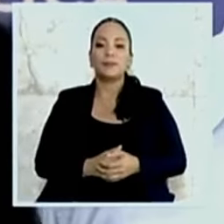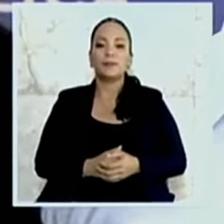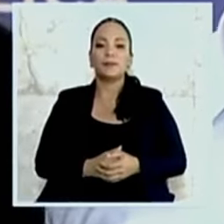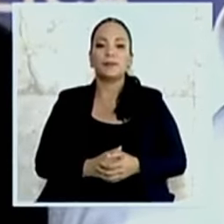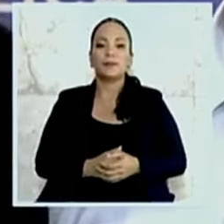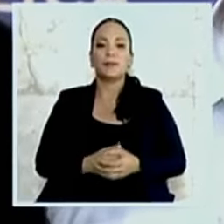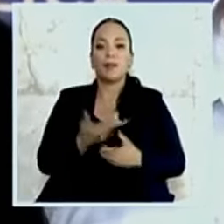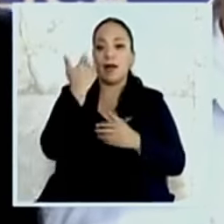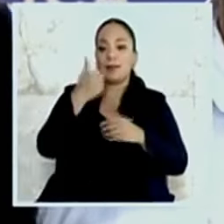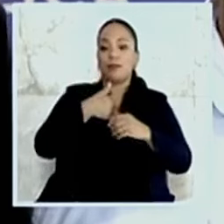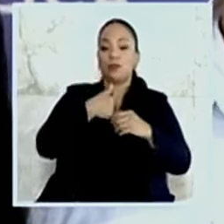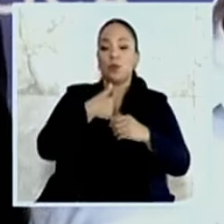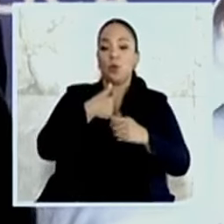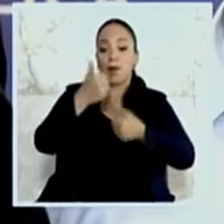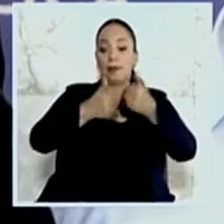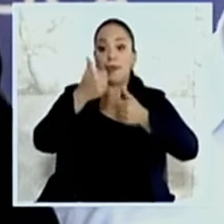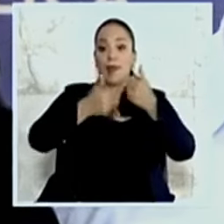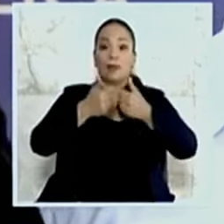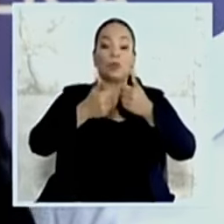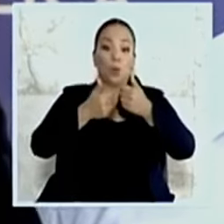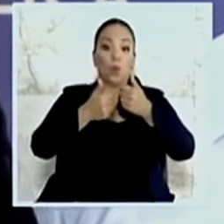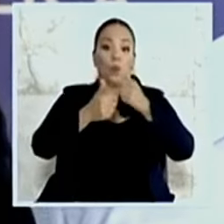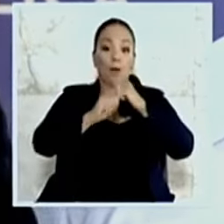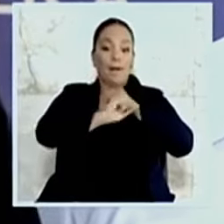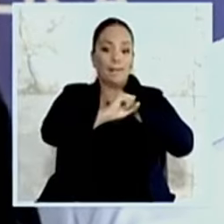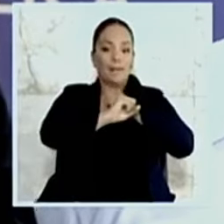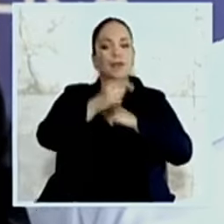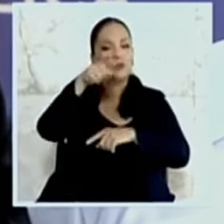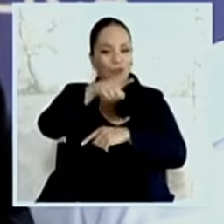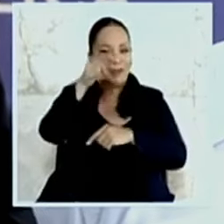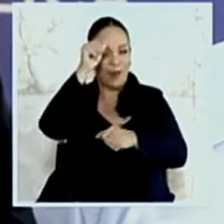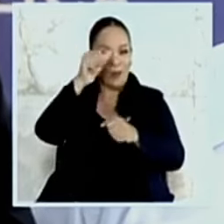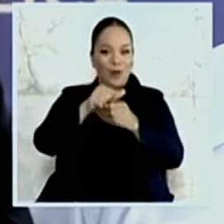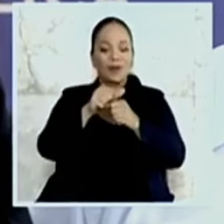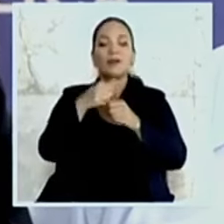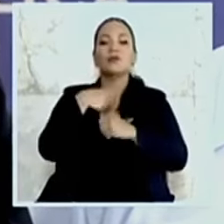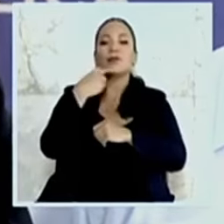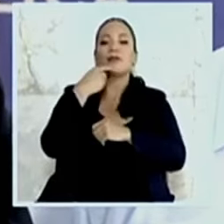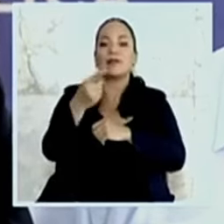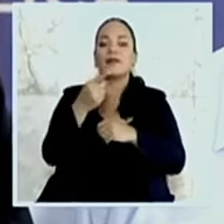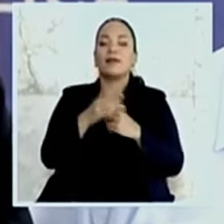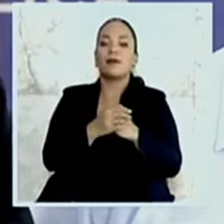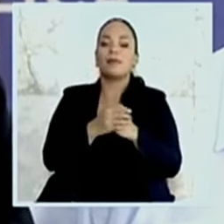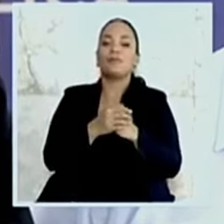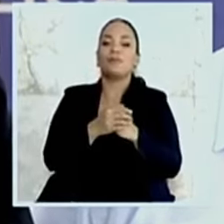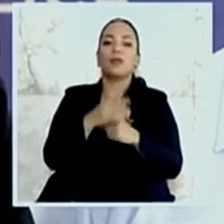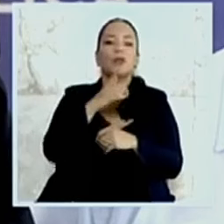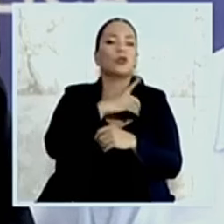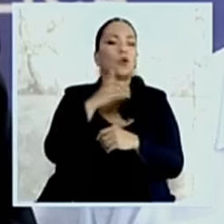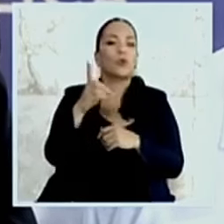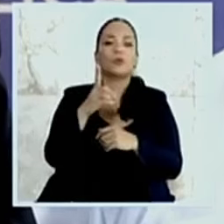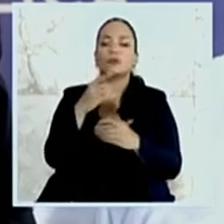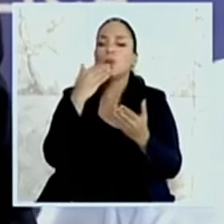estuve en campaña, ustedes se acordarán que mencioné que Dios ha sido sumamente